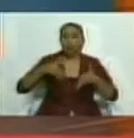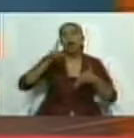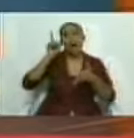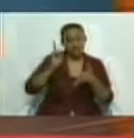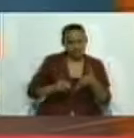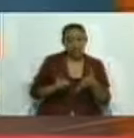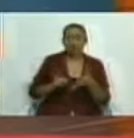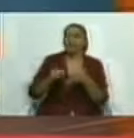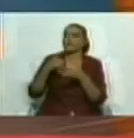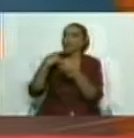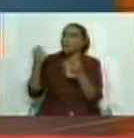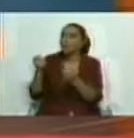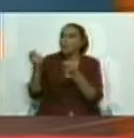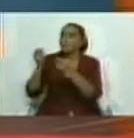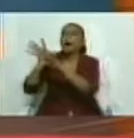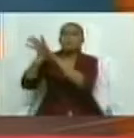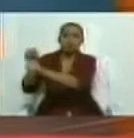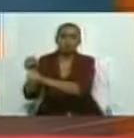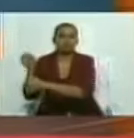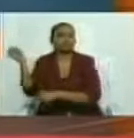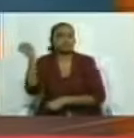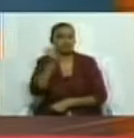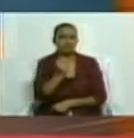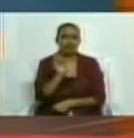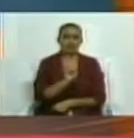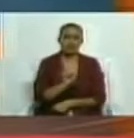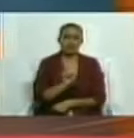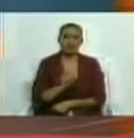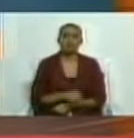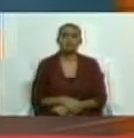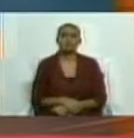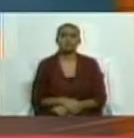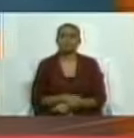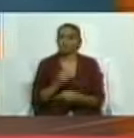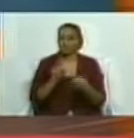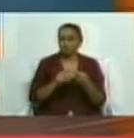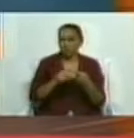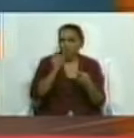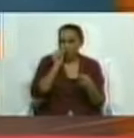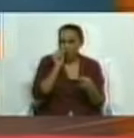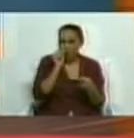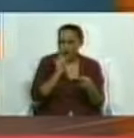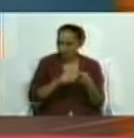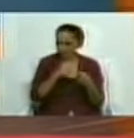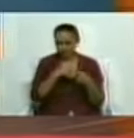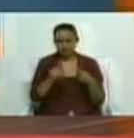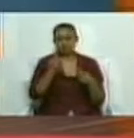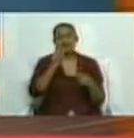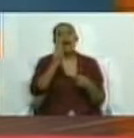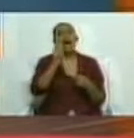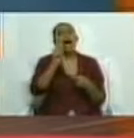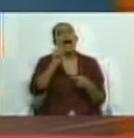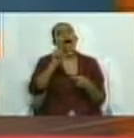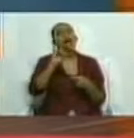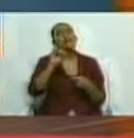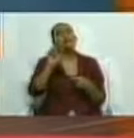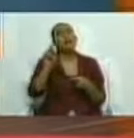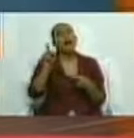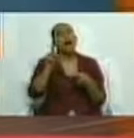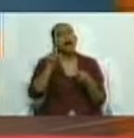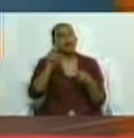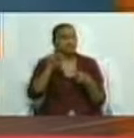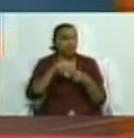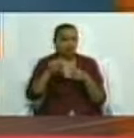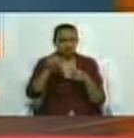rusten for Guerrero flores alias el niño Guerrero tiene alerta Roja de Interpol además se dio de